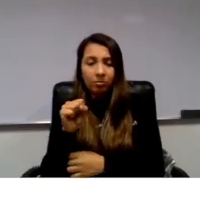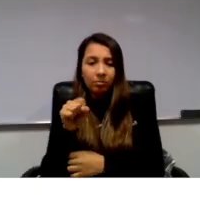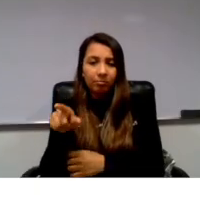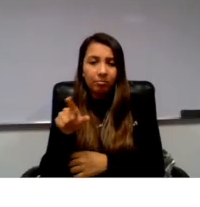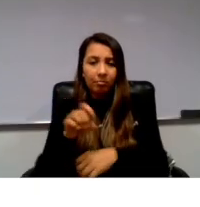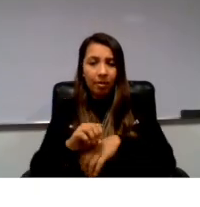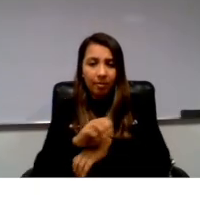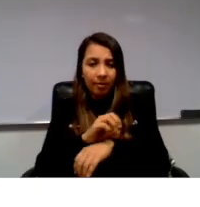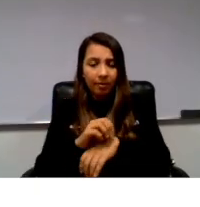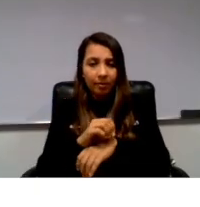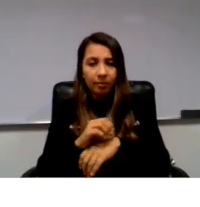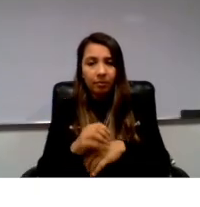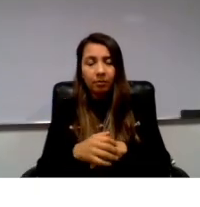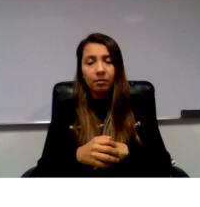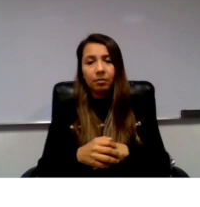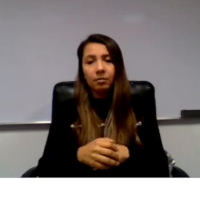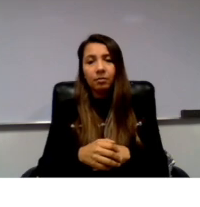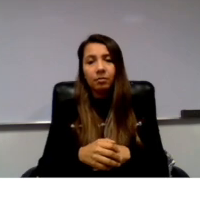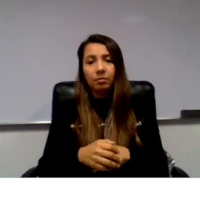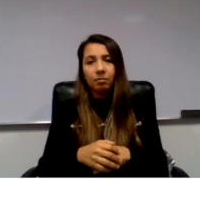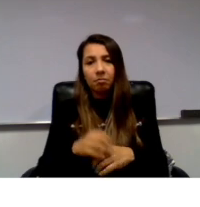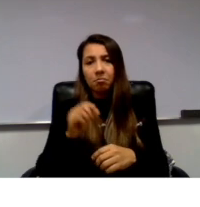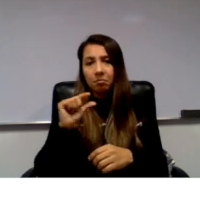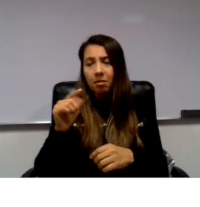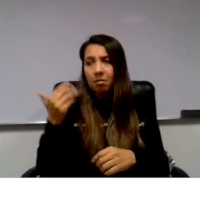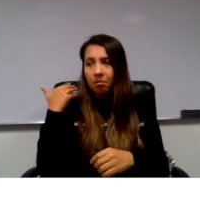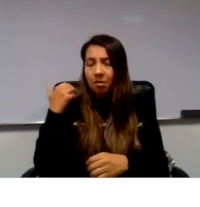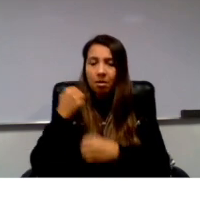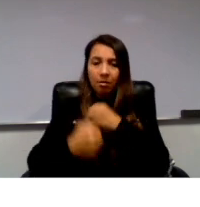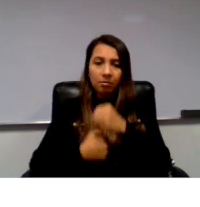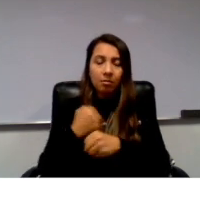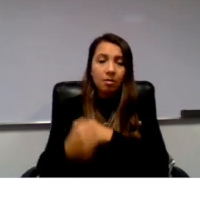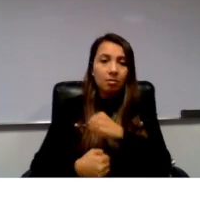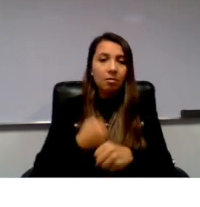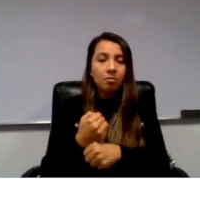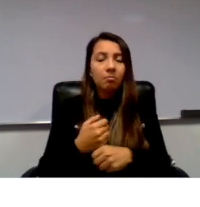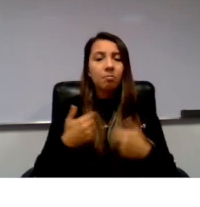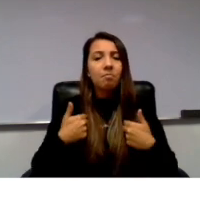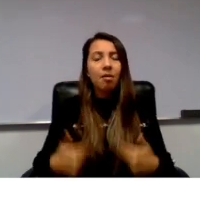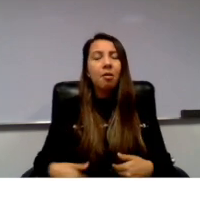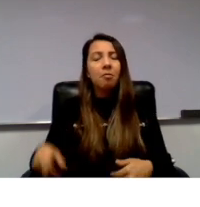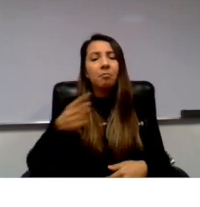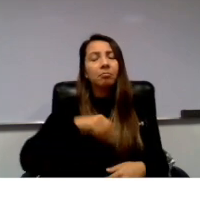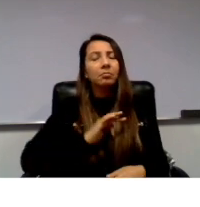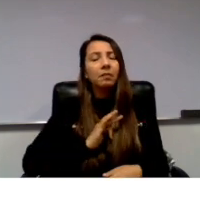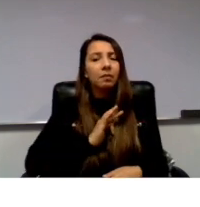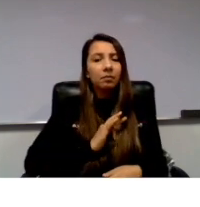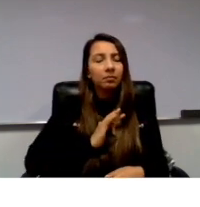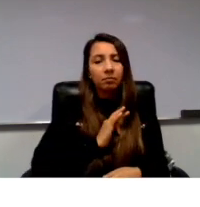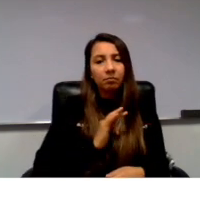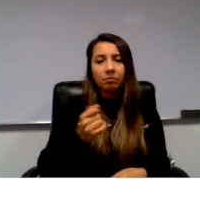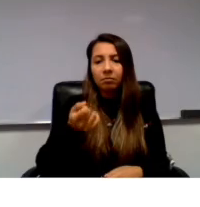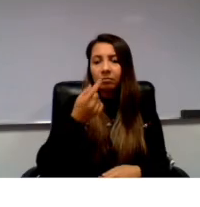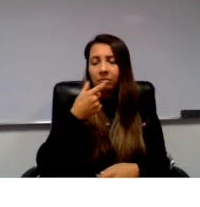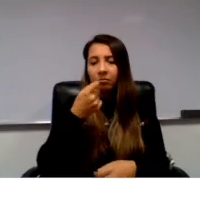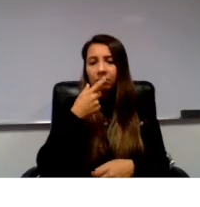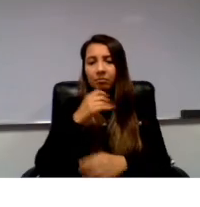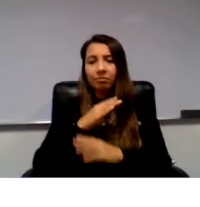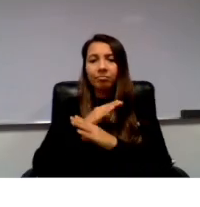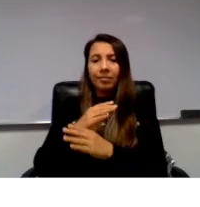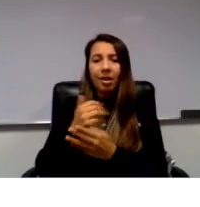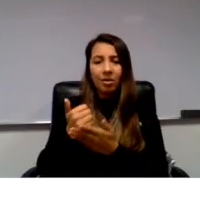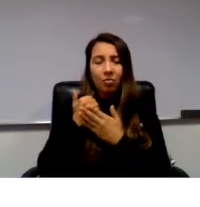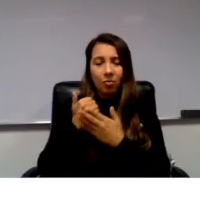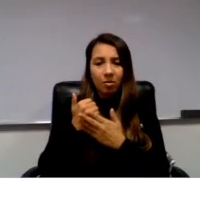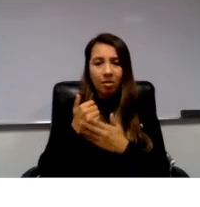patógenas. Y llevamos algunos años, la humanidad viviendo muy felices con los antibióticos que hemos